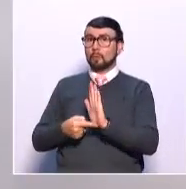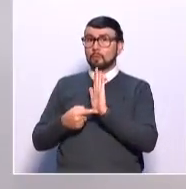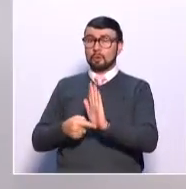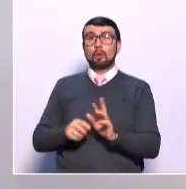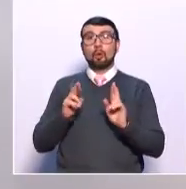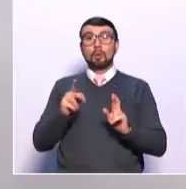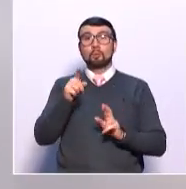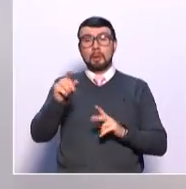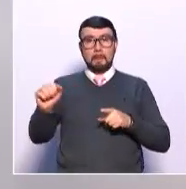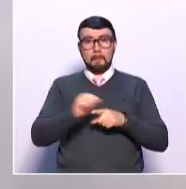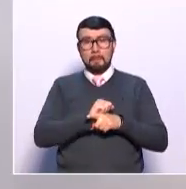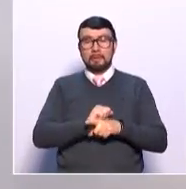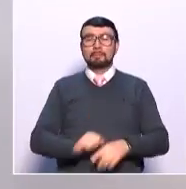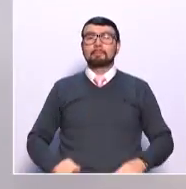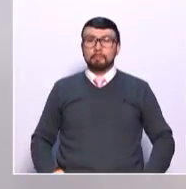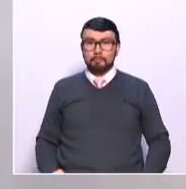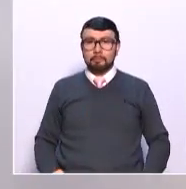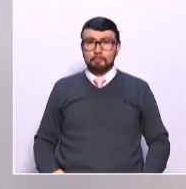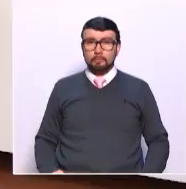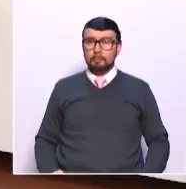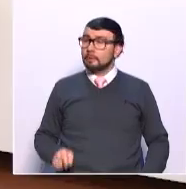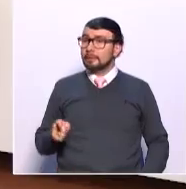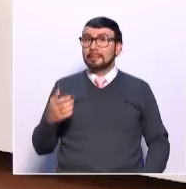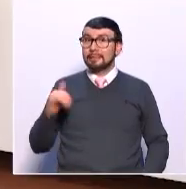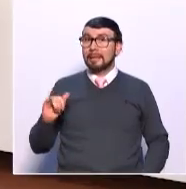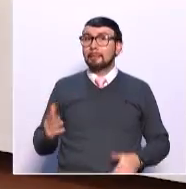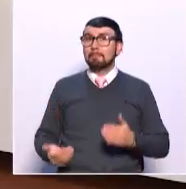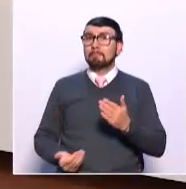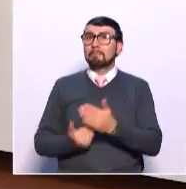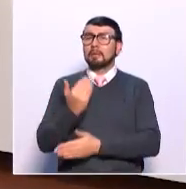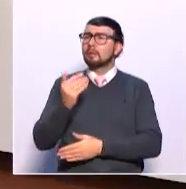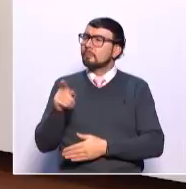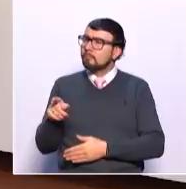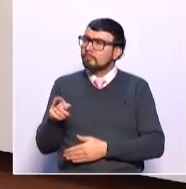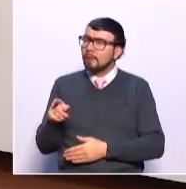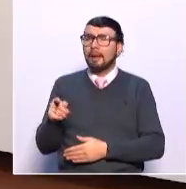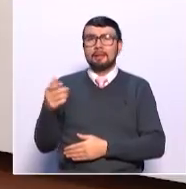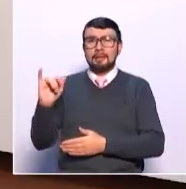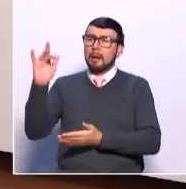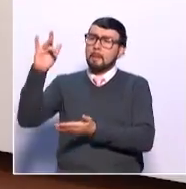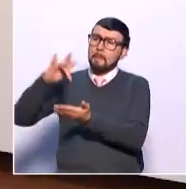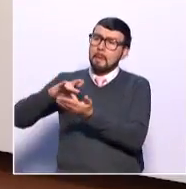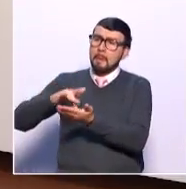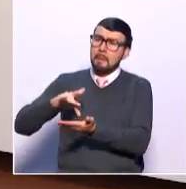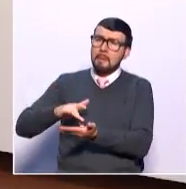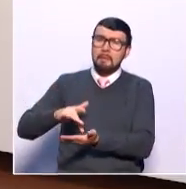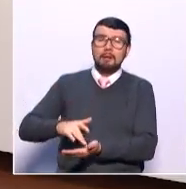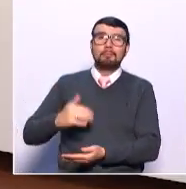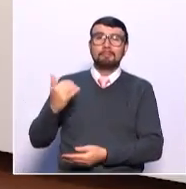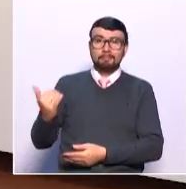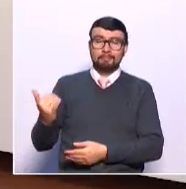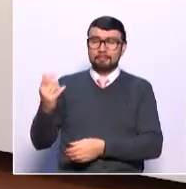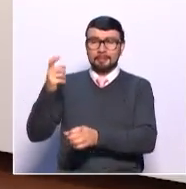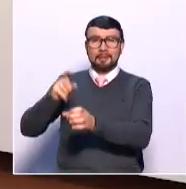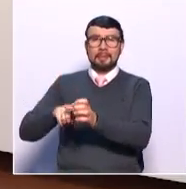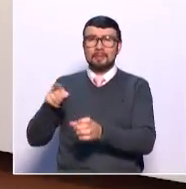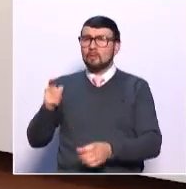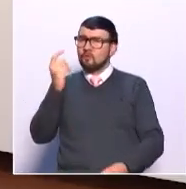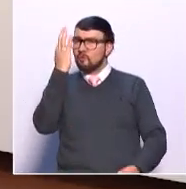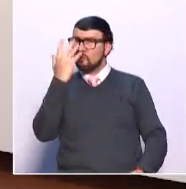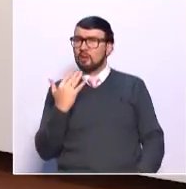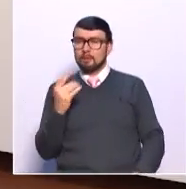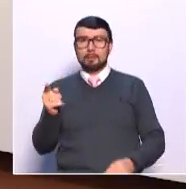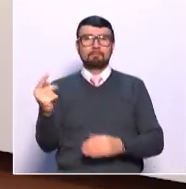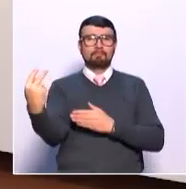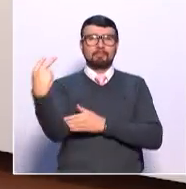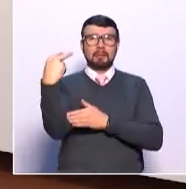pongan en práctica muy bien ya empezaron a participar aquí al menos a reportar audiencia desde donde puedan estar viendo